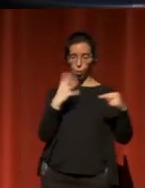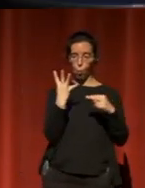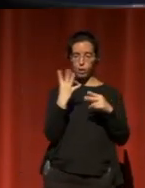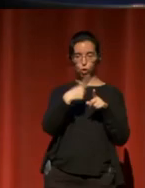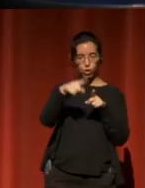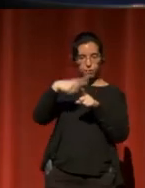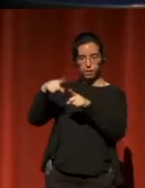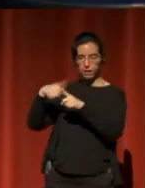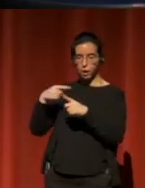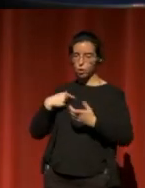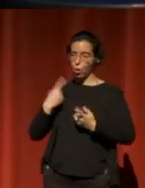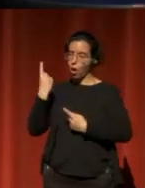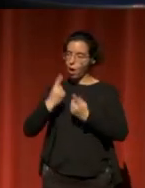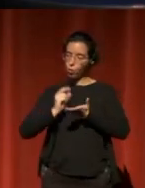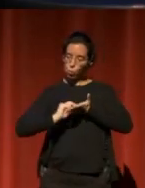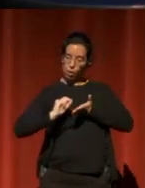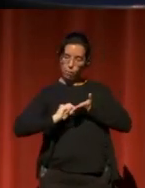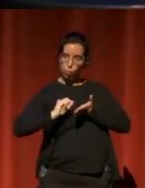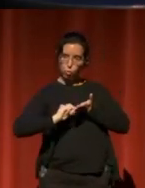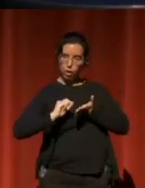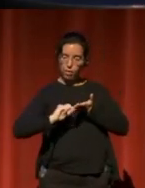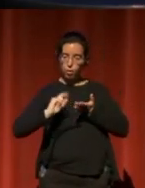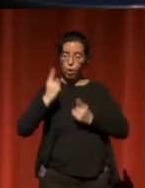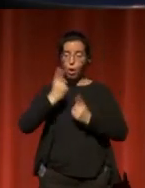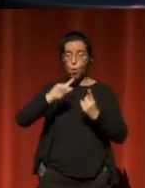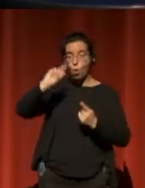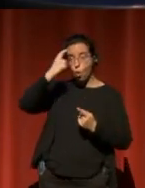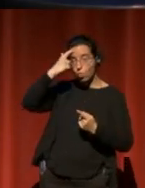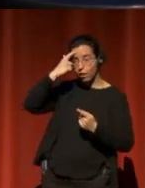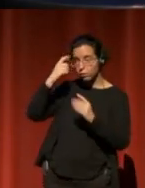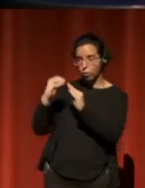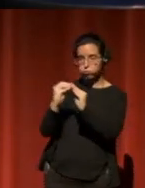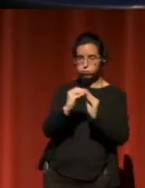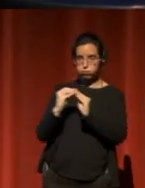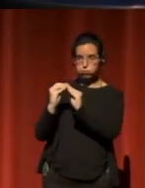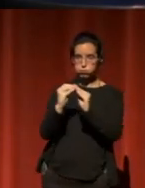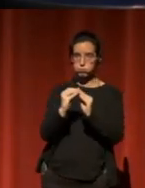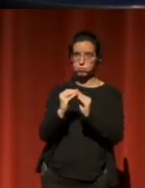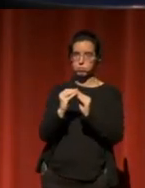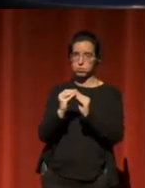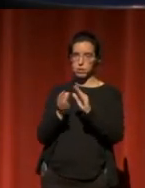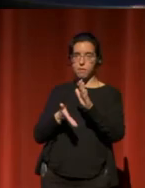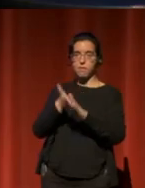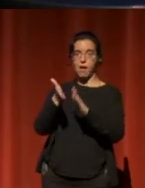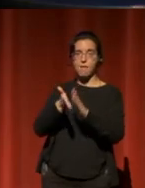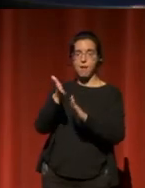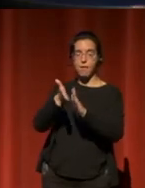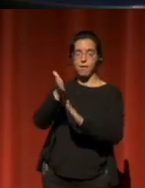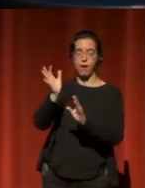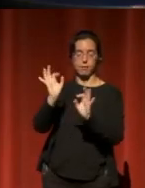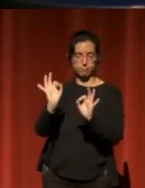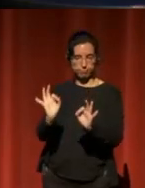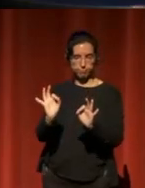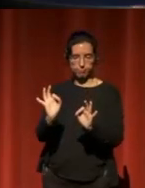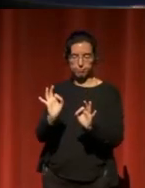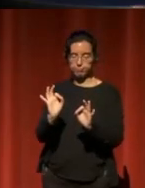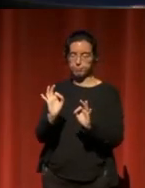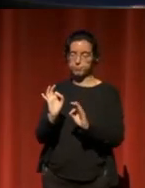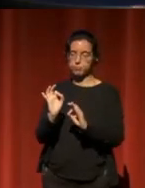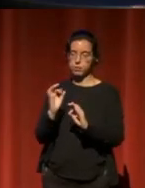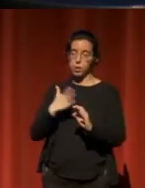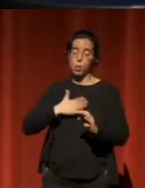algunas cosas y creo que hay conceptos que son comunes a todos y hacia dónde nos movemos, ¿no? Yo creo que puede